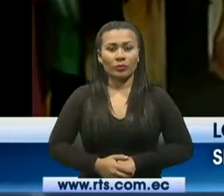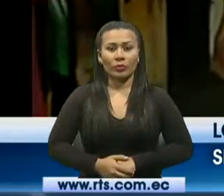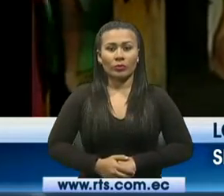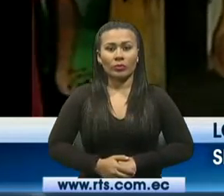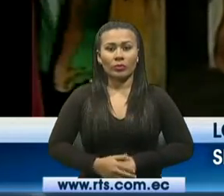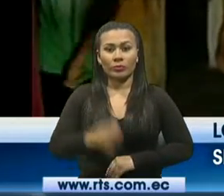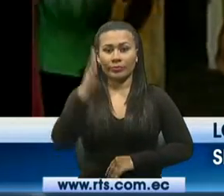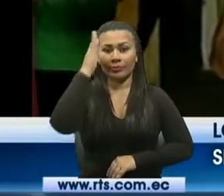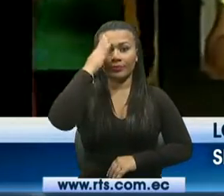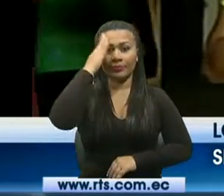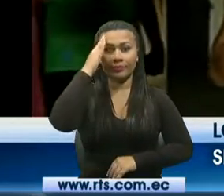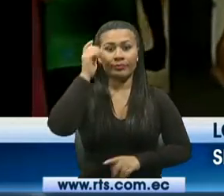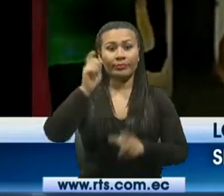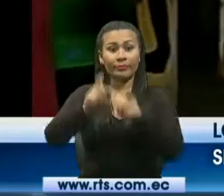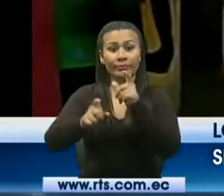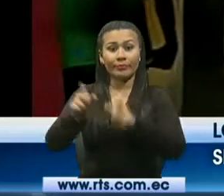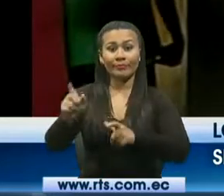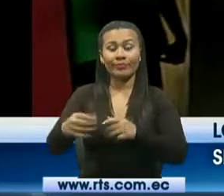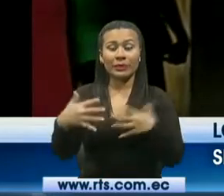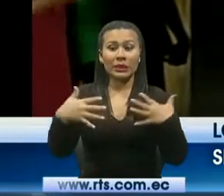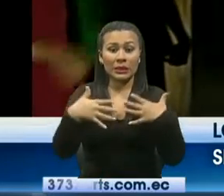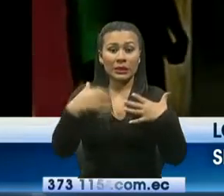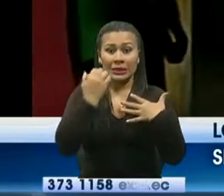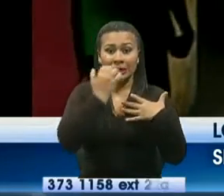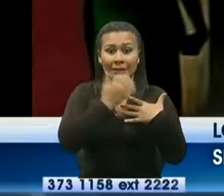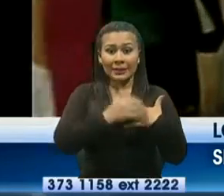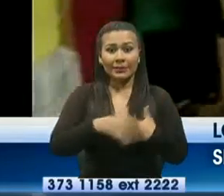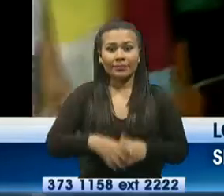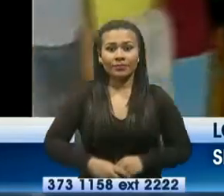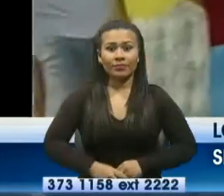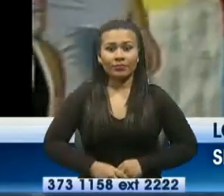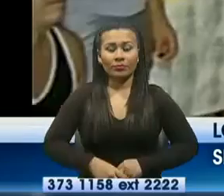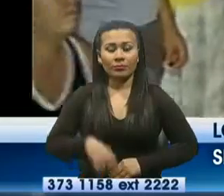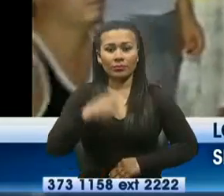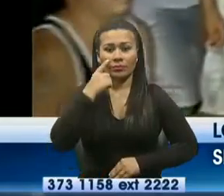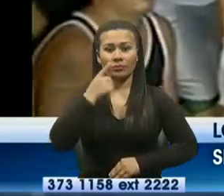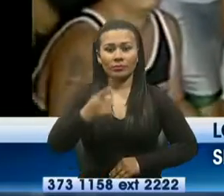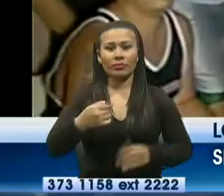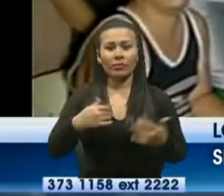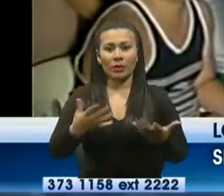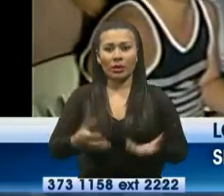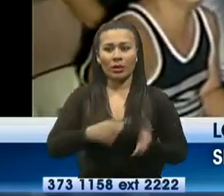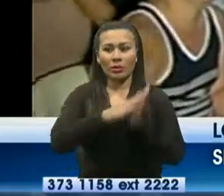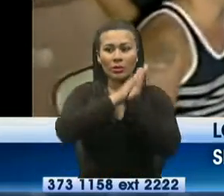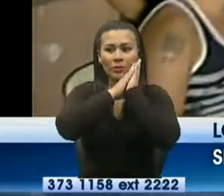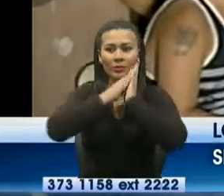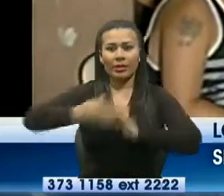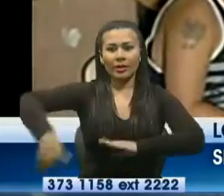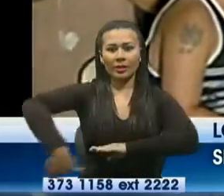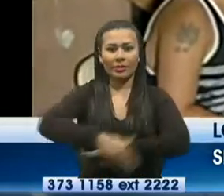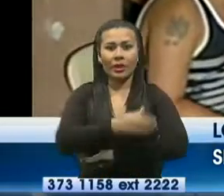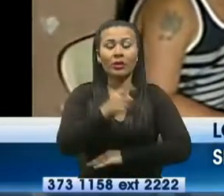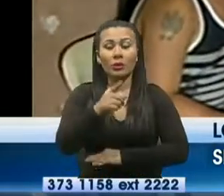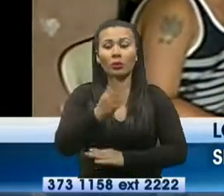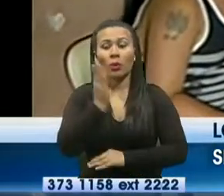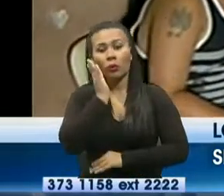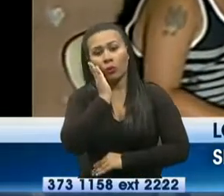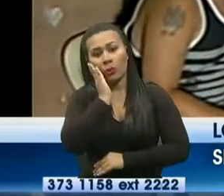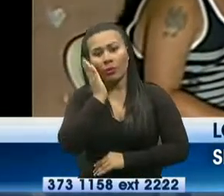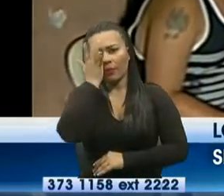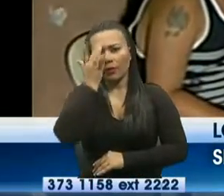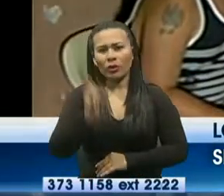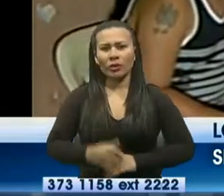sabemos que la gente, por el hecho del nerviosismo, como ellos lo han manifestado, tratan de dormir en las calles. ¿Ustedes lo hacen por, de